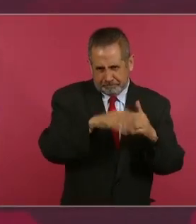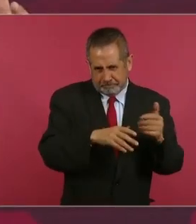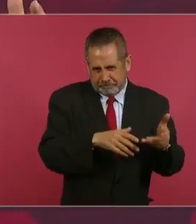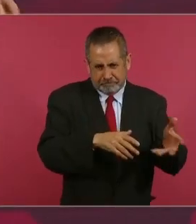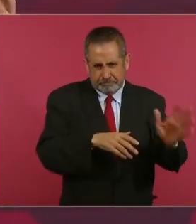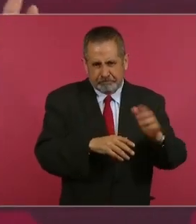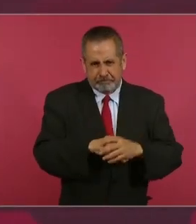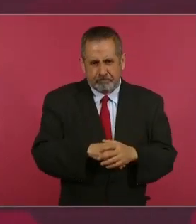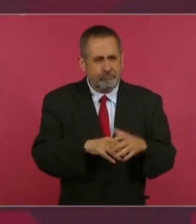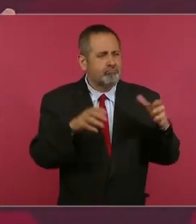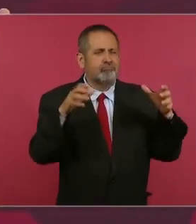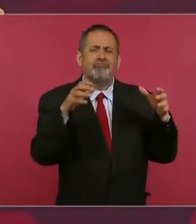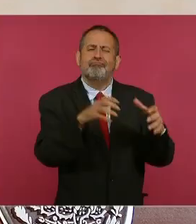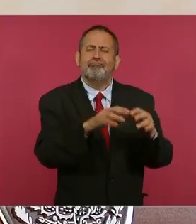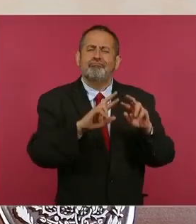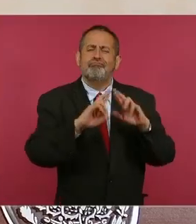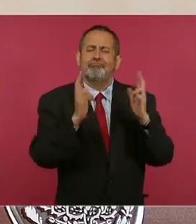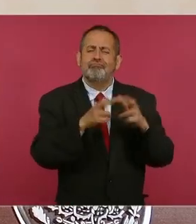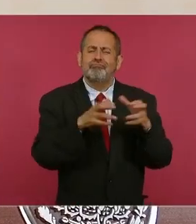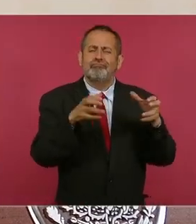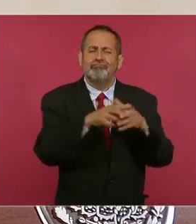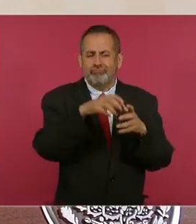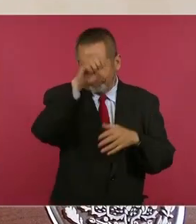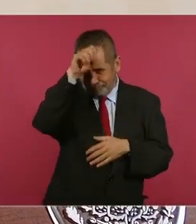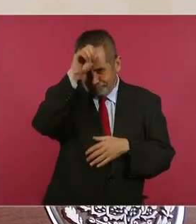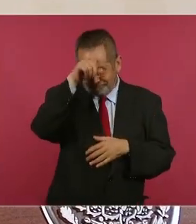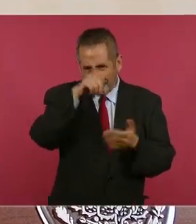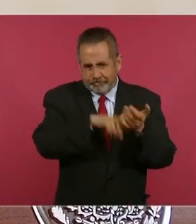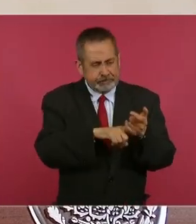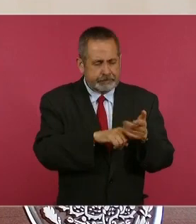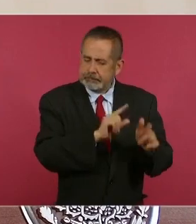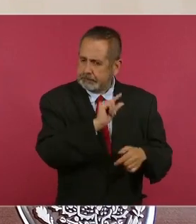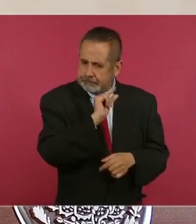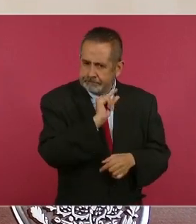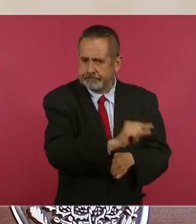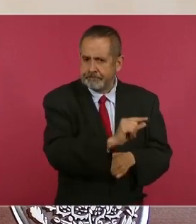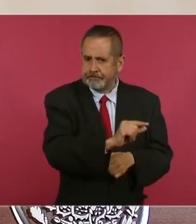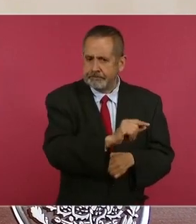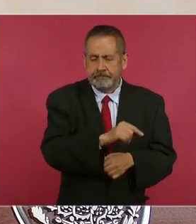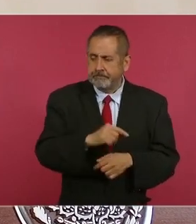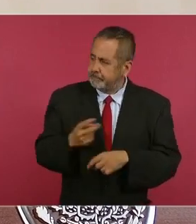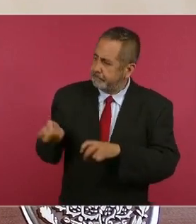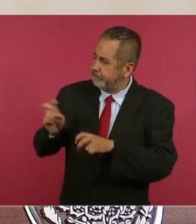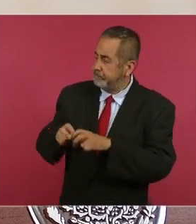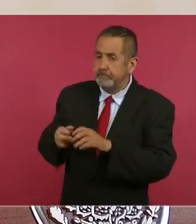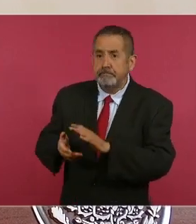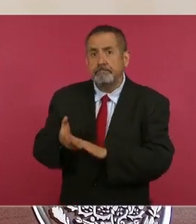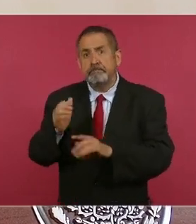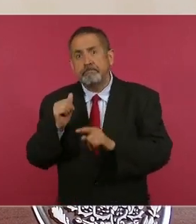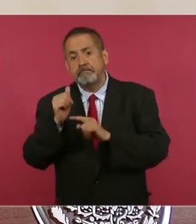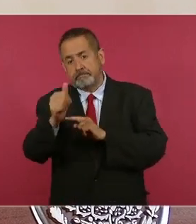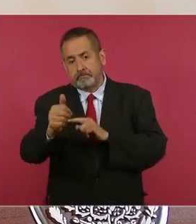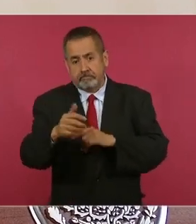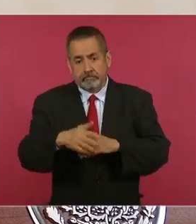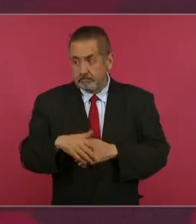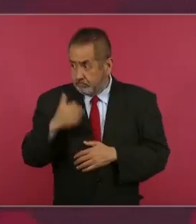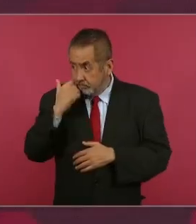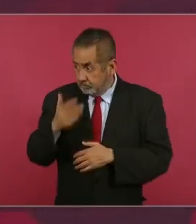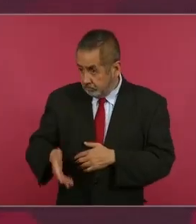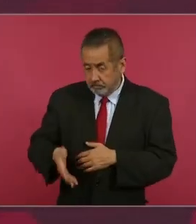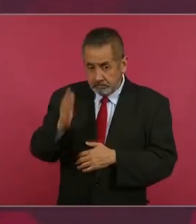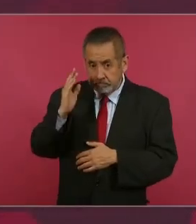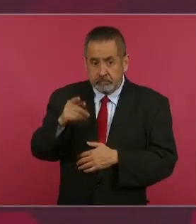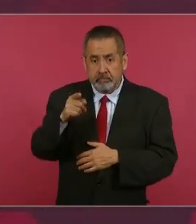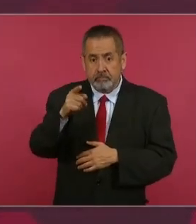Estaban en la convención minera, iban saliendo y me preguntaron que si pensaba yo que